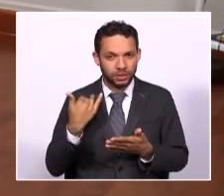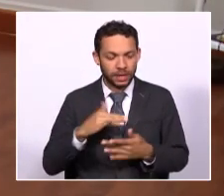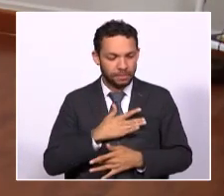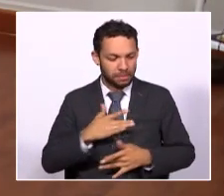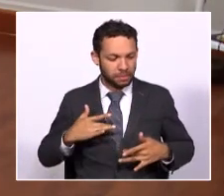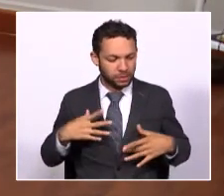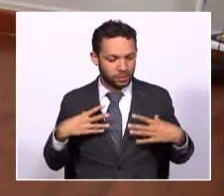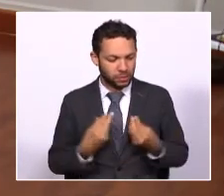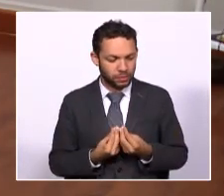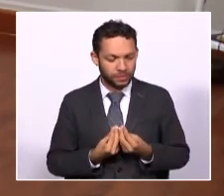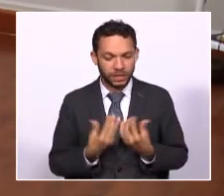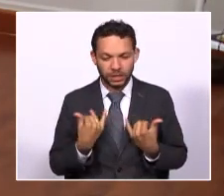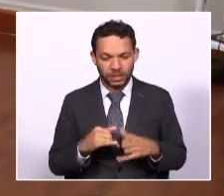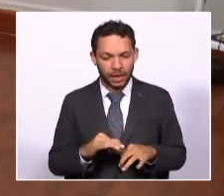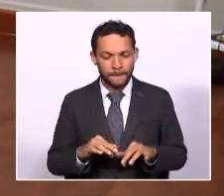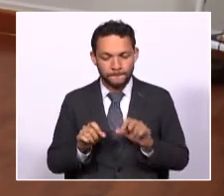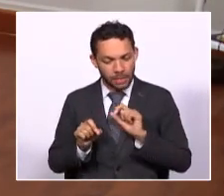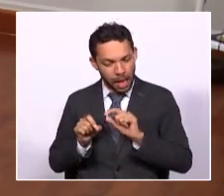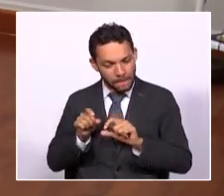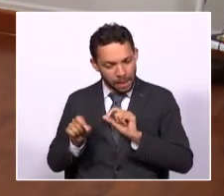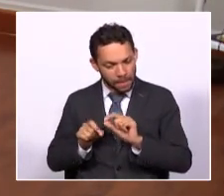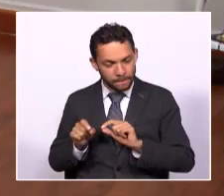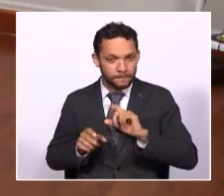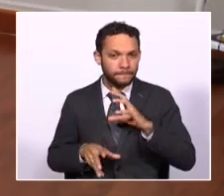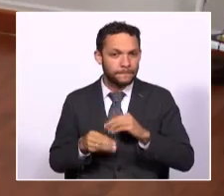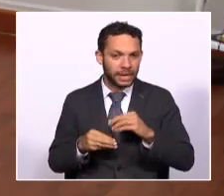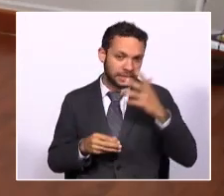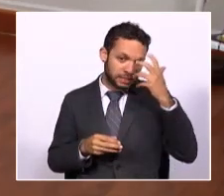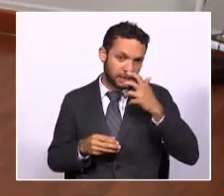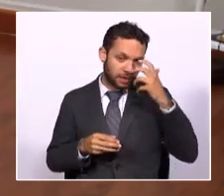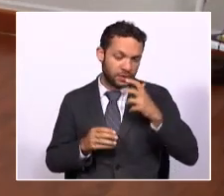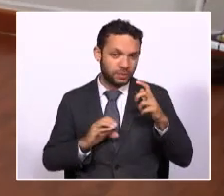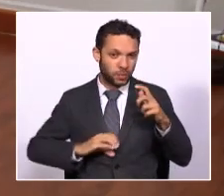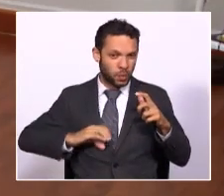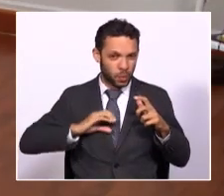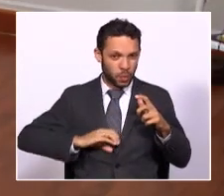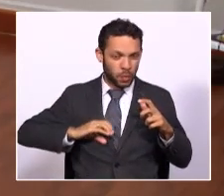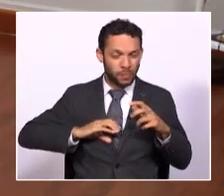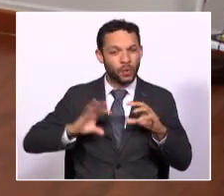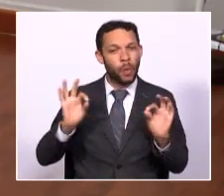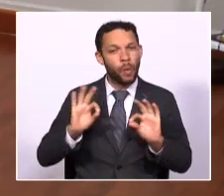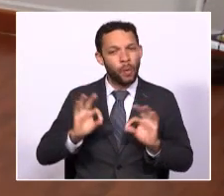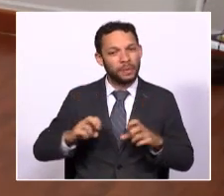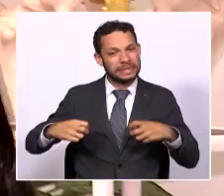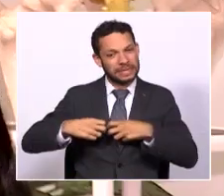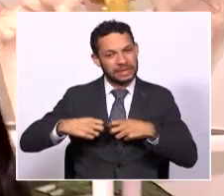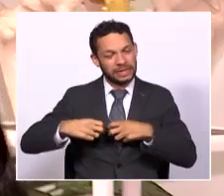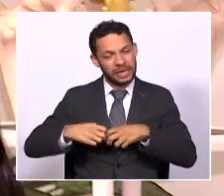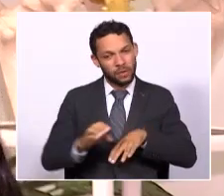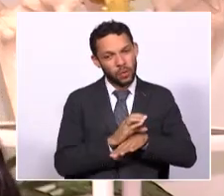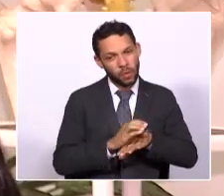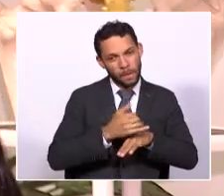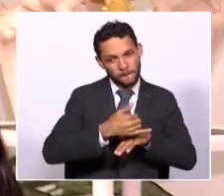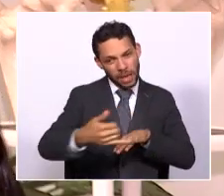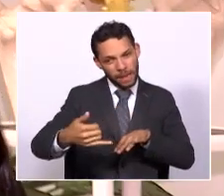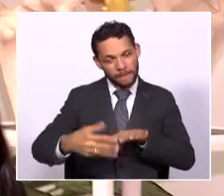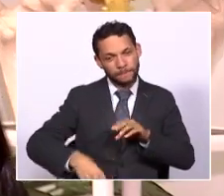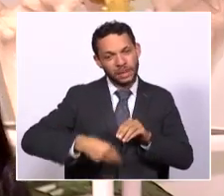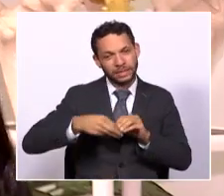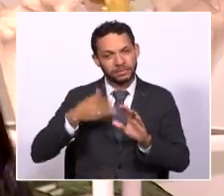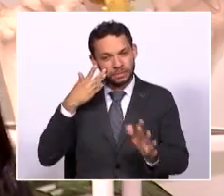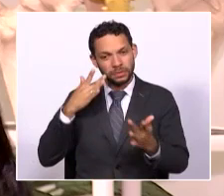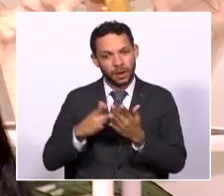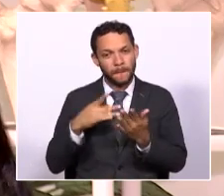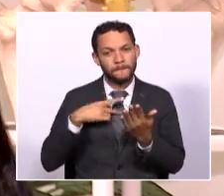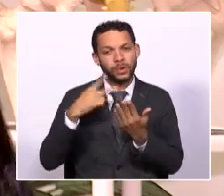no solamente en el test que hacemos acá, sino que si además de eso requiere radiografía, resonancias u otros exámenes diagnósticos, diseñamos un programa